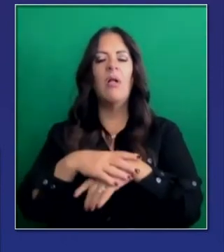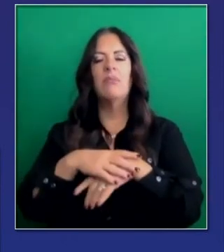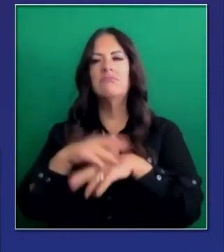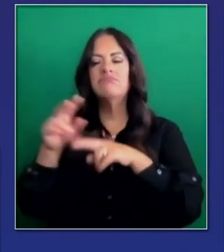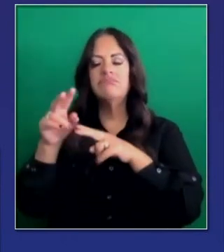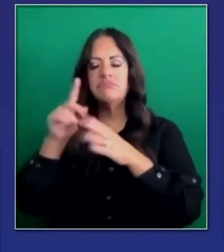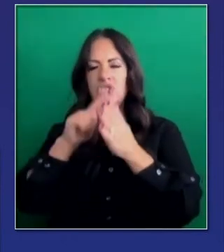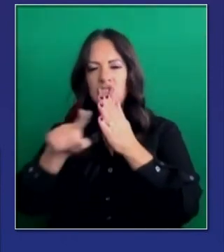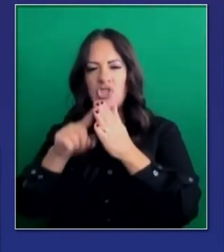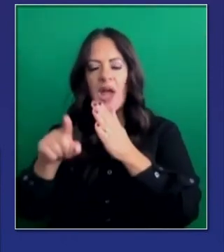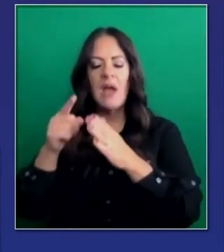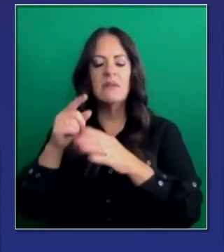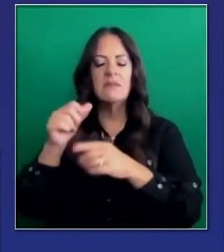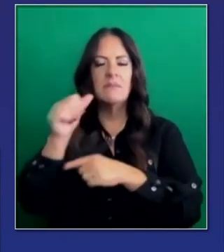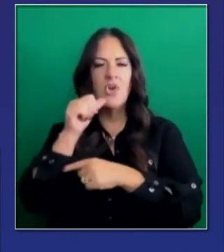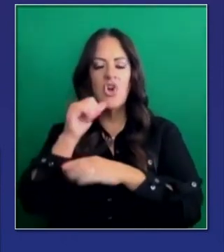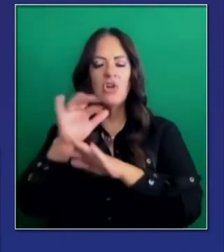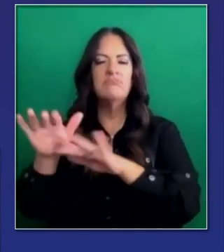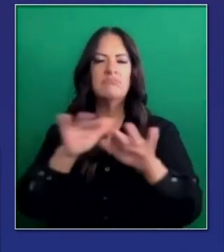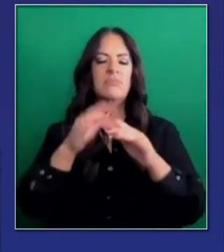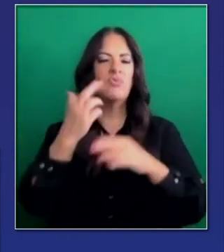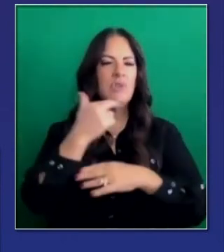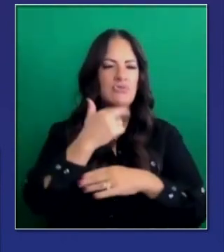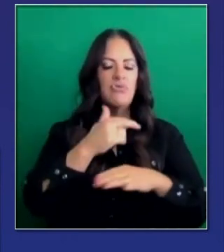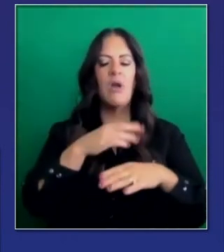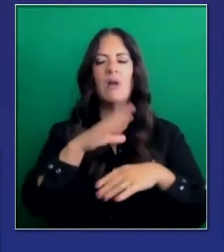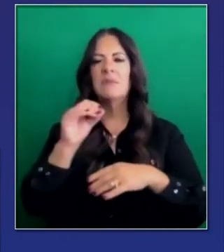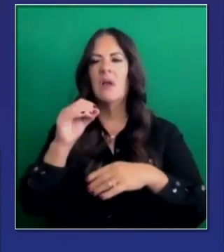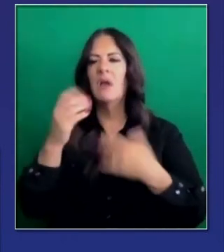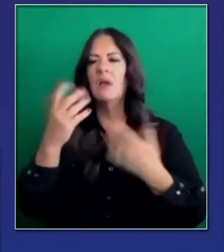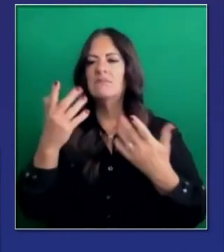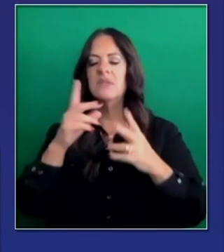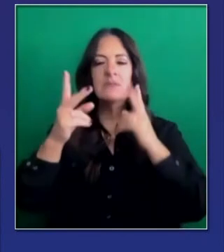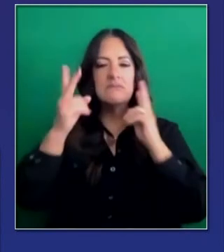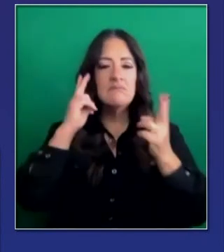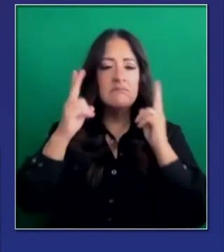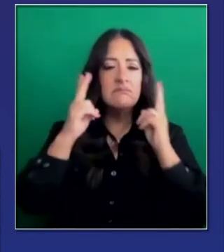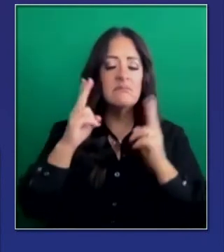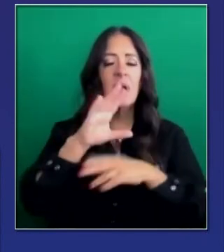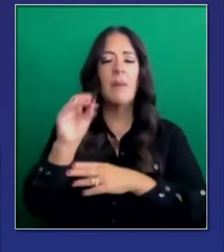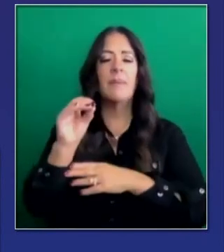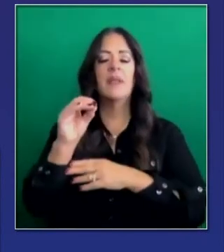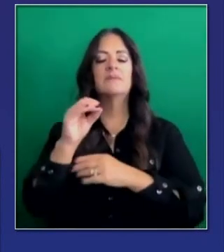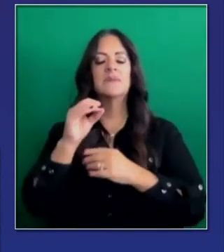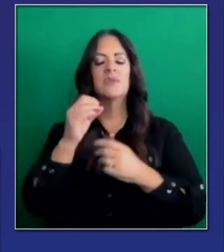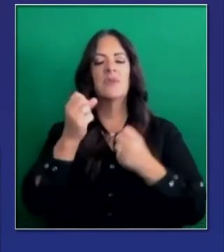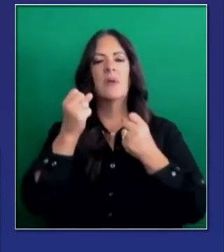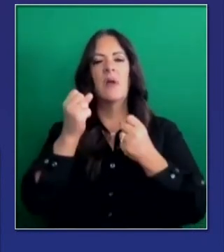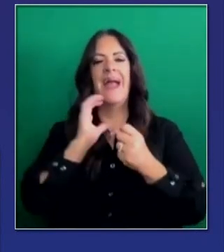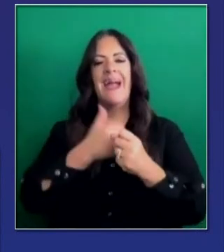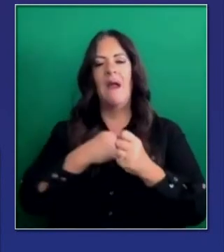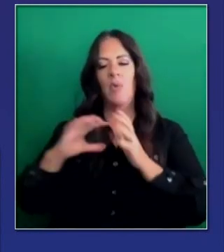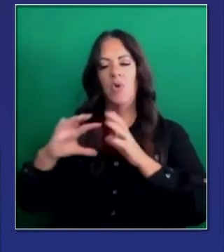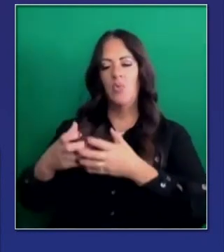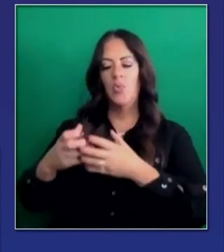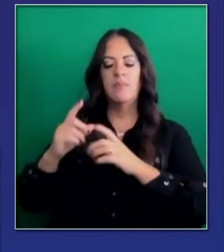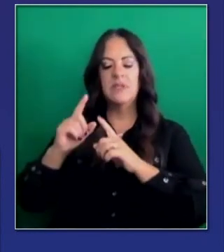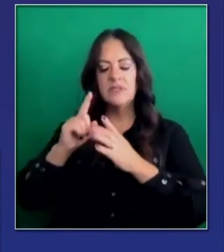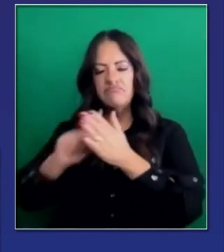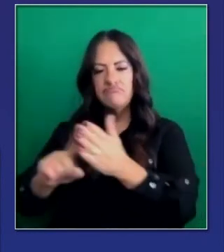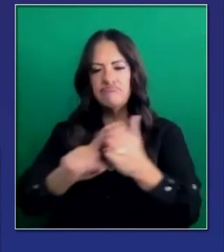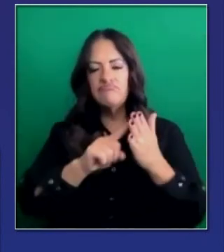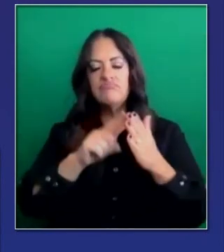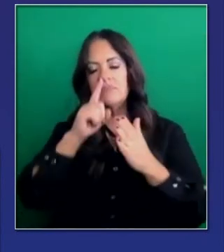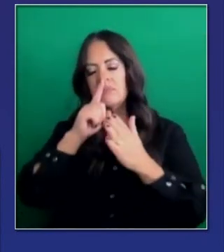mayoría de los negocios están siendo lo correcto y están manteniéndose fuertes contra todas las